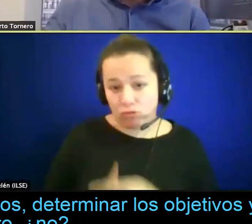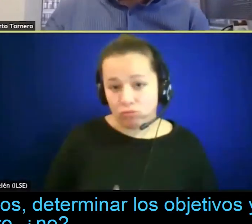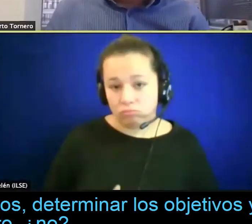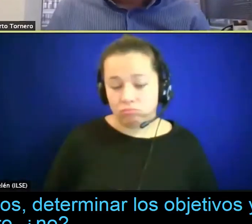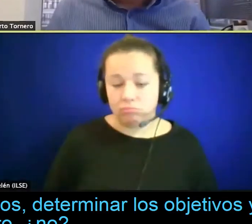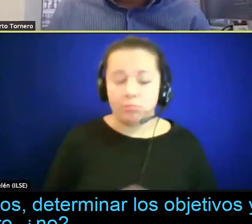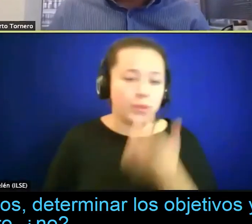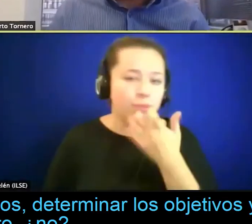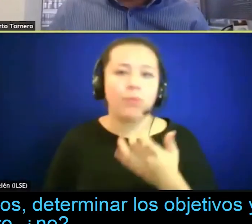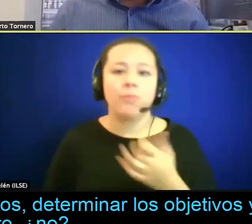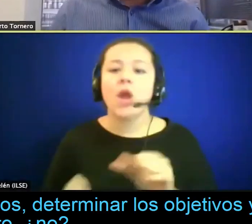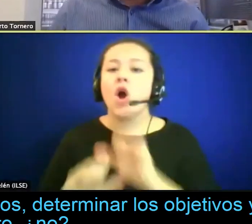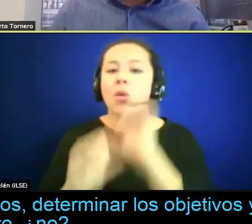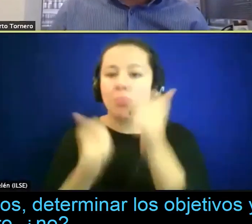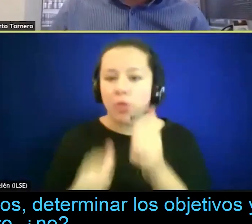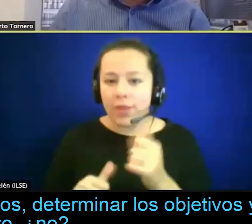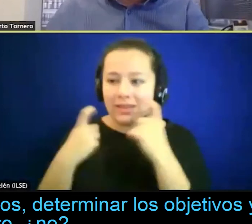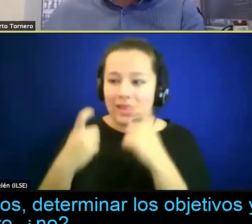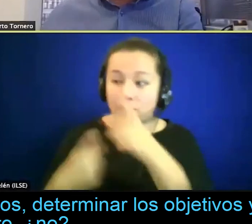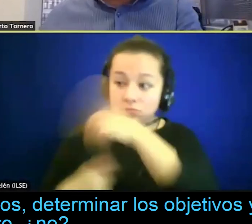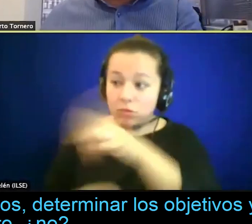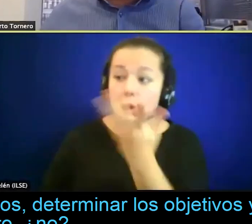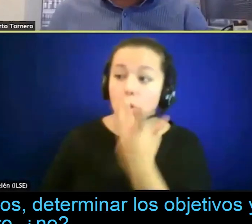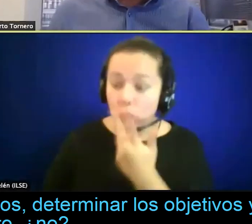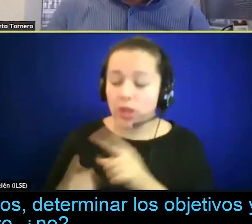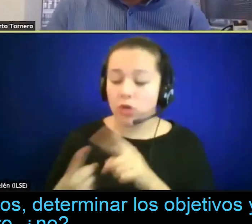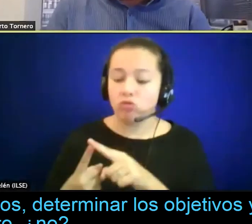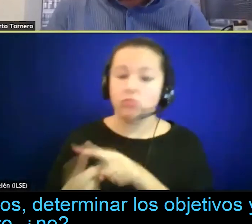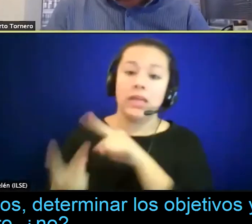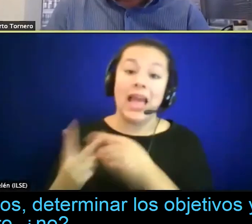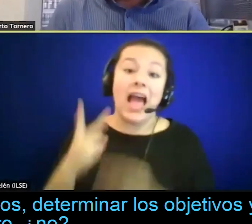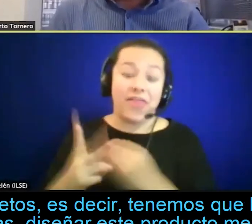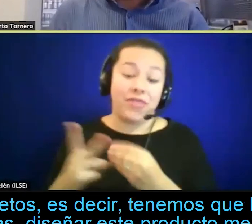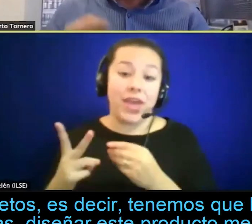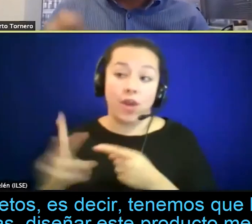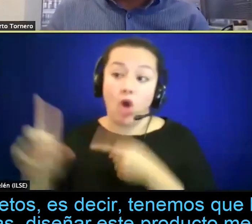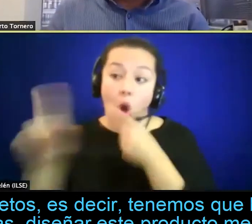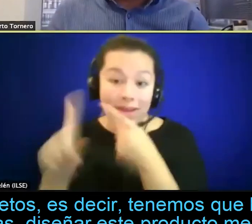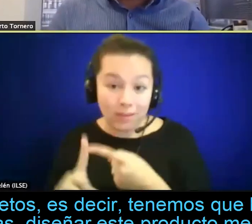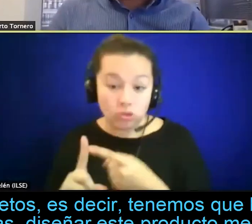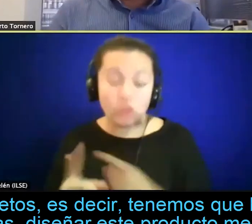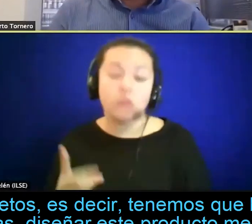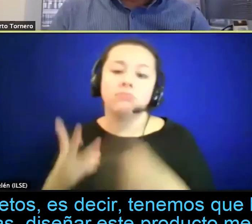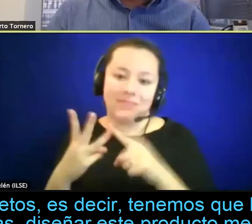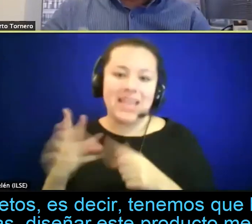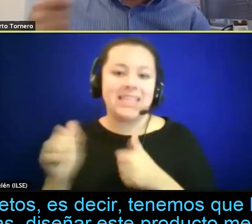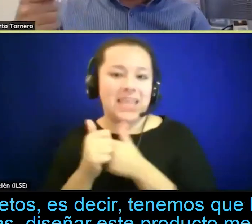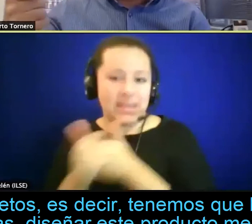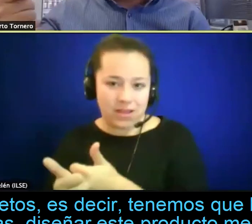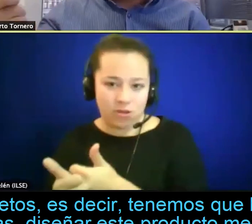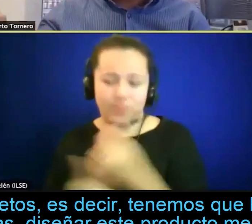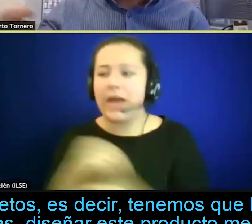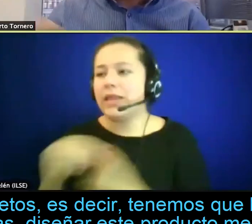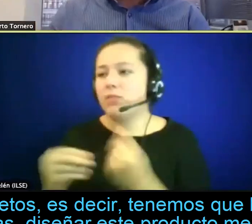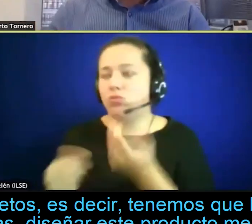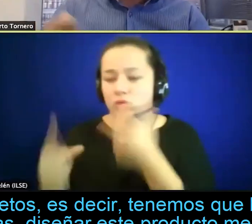conocernos, determinar los objetivos y seguimiento, ¿no? Marcamos esos objetivos muy concretos, es decir, tenemos que